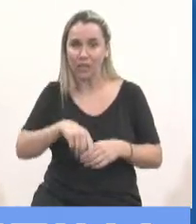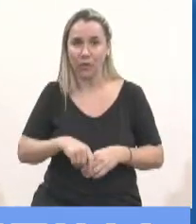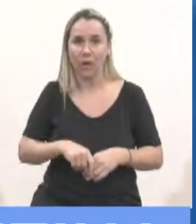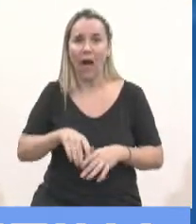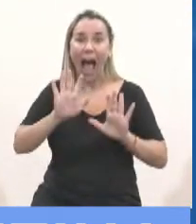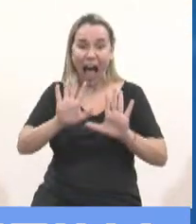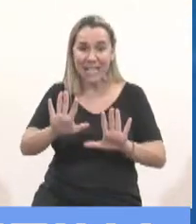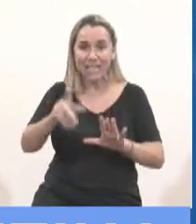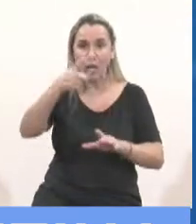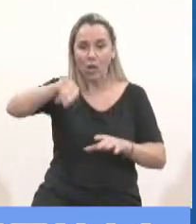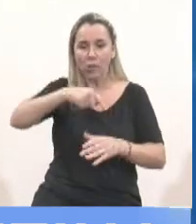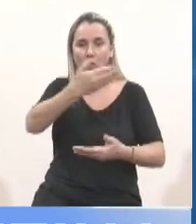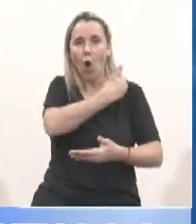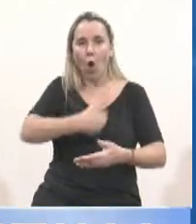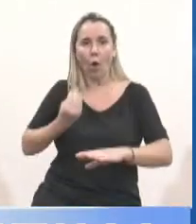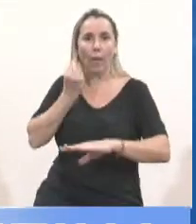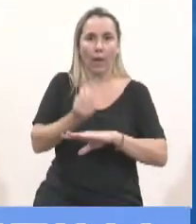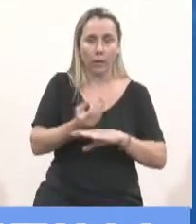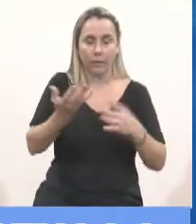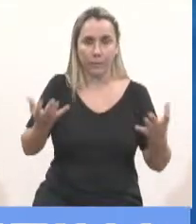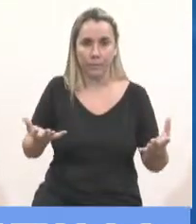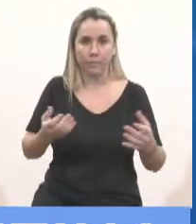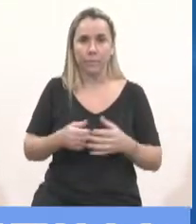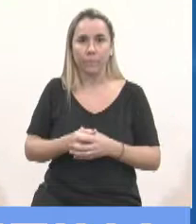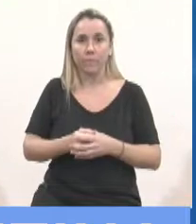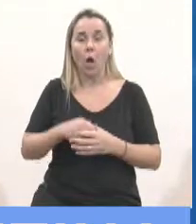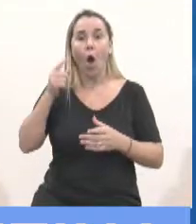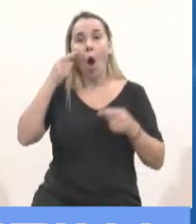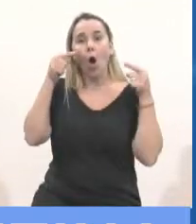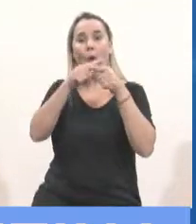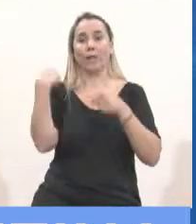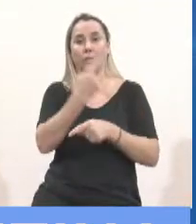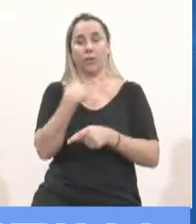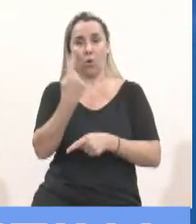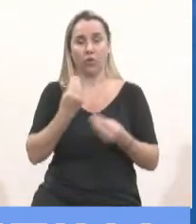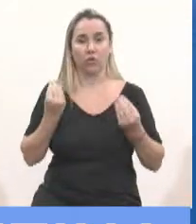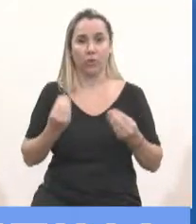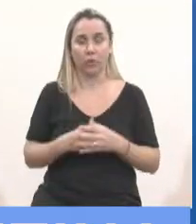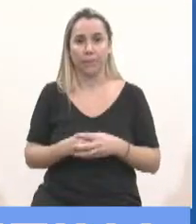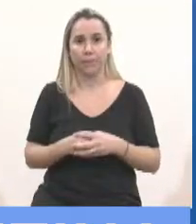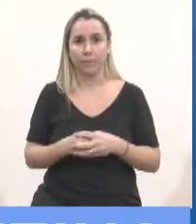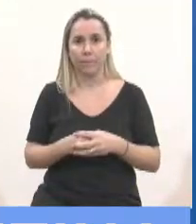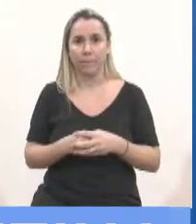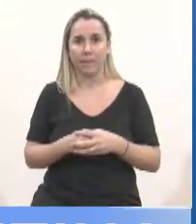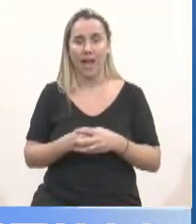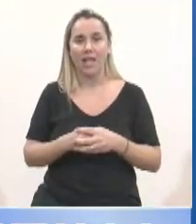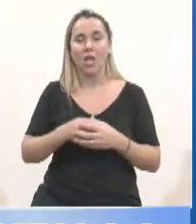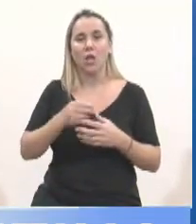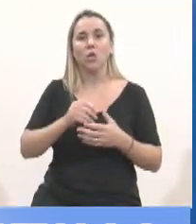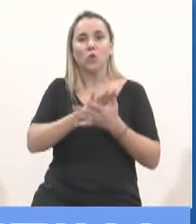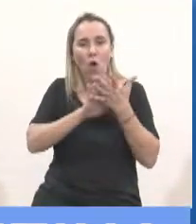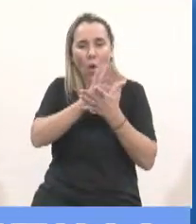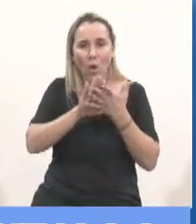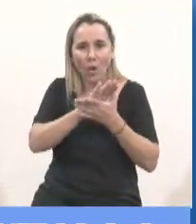Así recibimos el gobierno. Y obviamente, la visión que nosotros tenemos, esto que decimos de la sostenibilidad, que no se